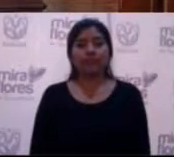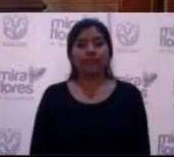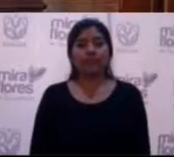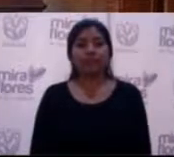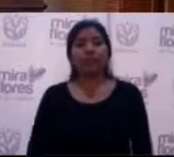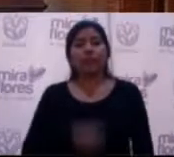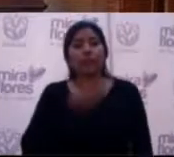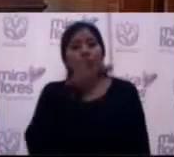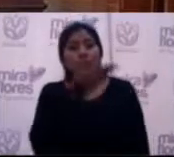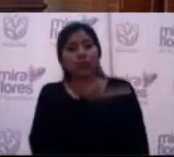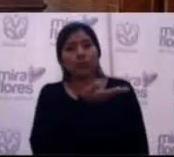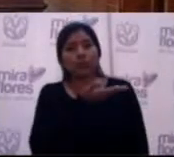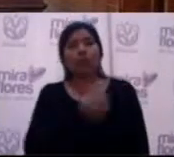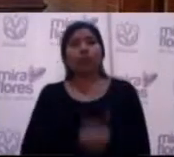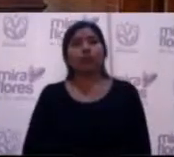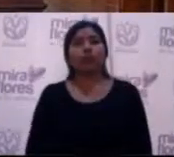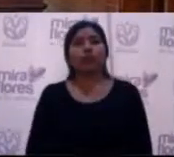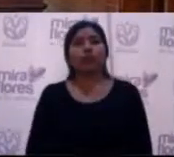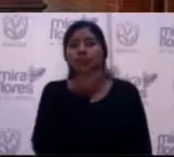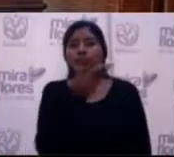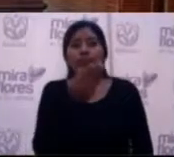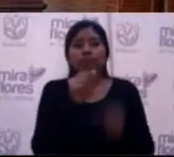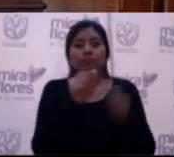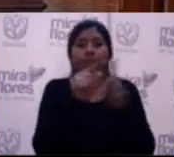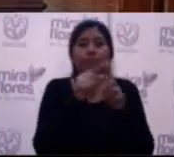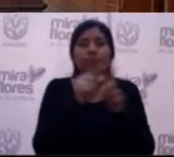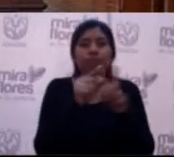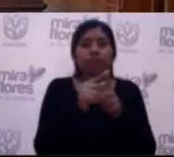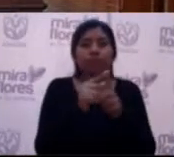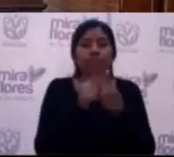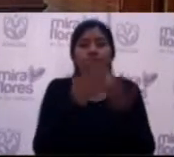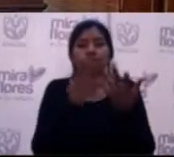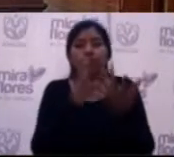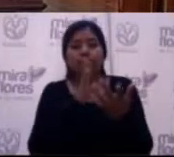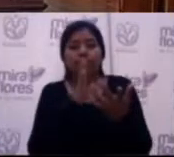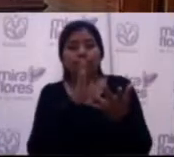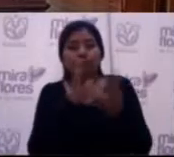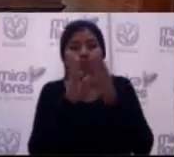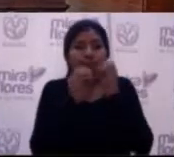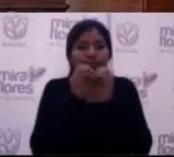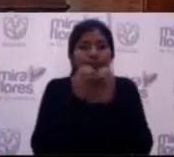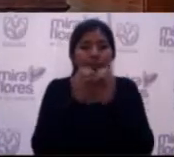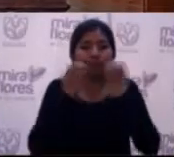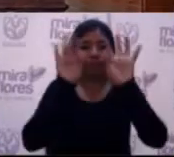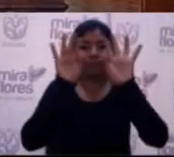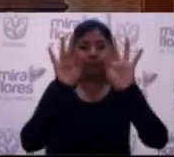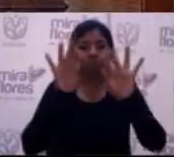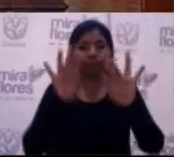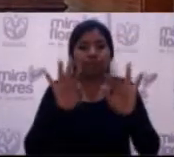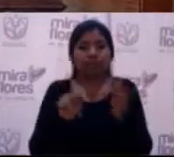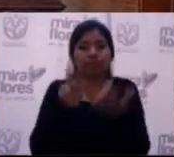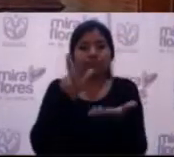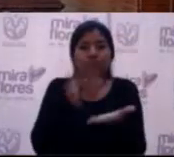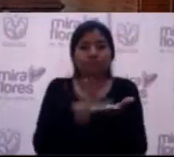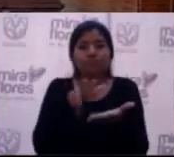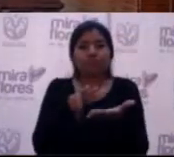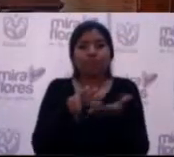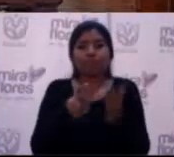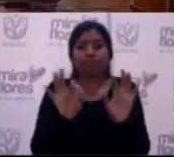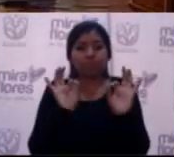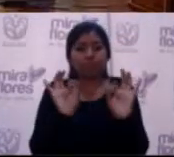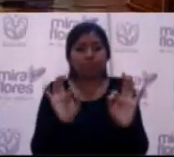Ofrezco el uso de la palabra si hubiese algún tema que corregir del acta, no teniendo temas que corregir, teniendo en cuenta